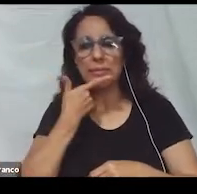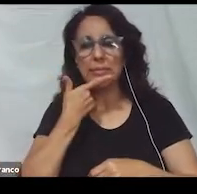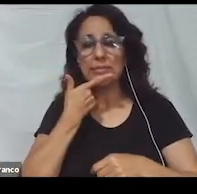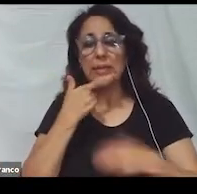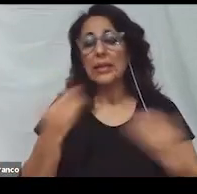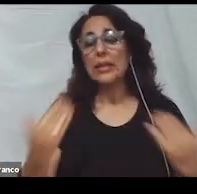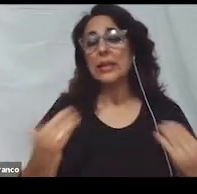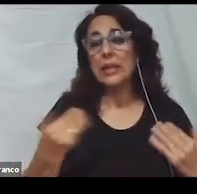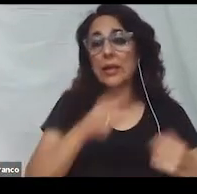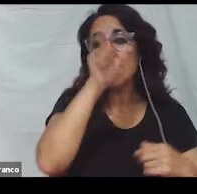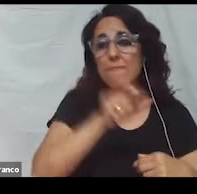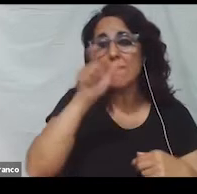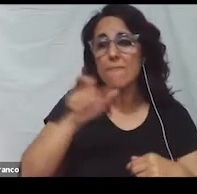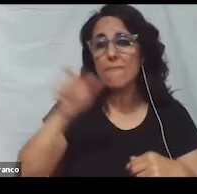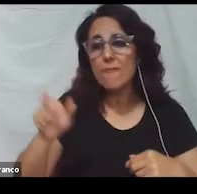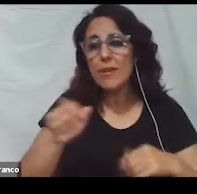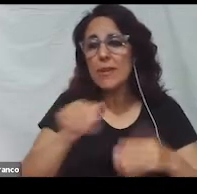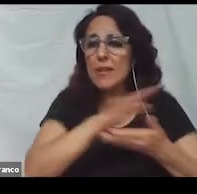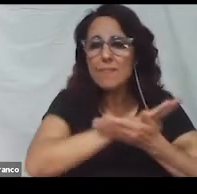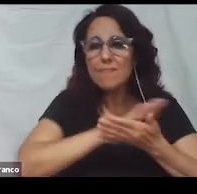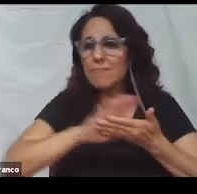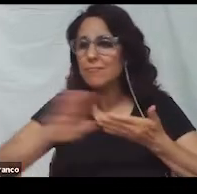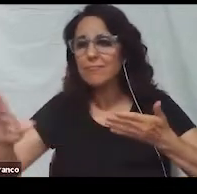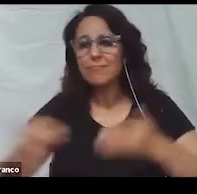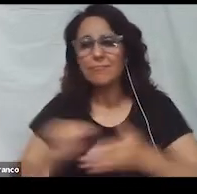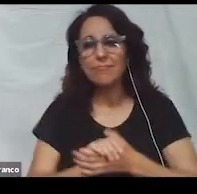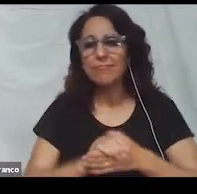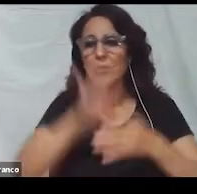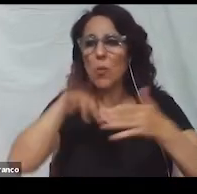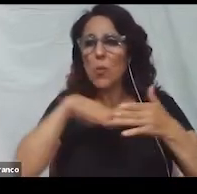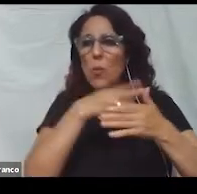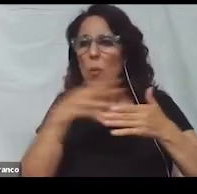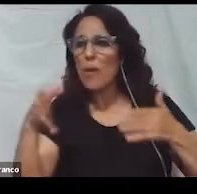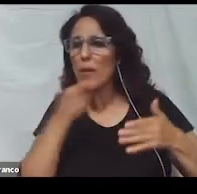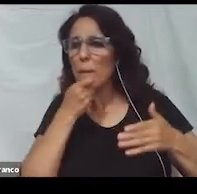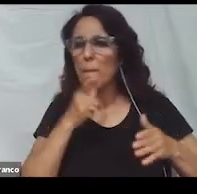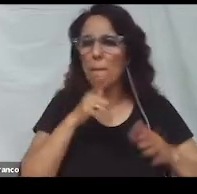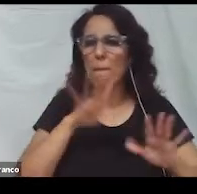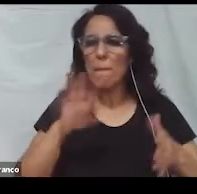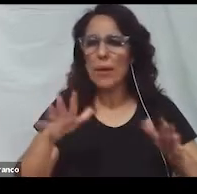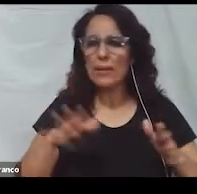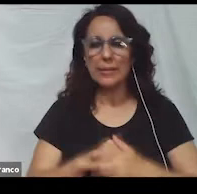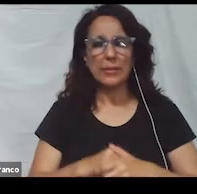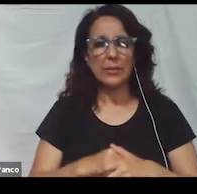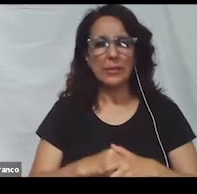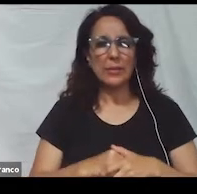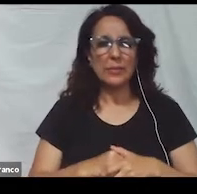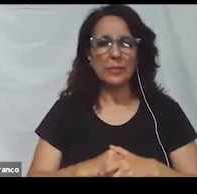tabla sea columnas y filas estándares, tal cual, como una cuadrícula, ¿no? Ok, de ser